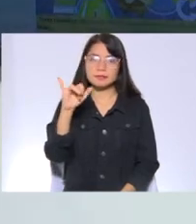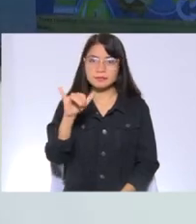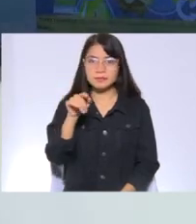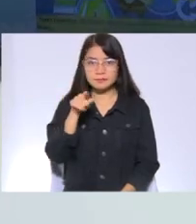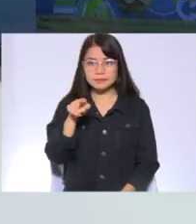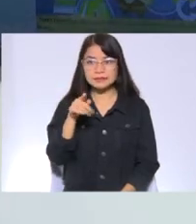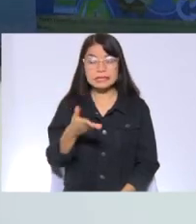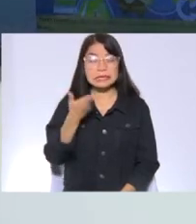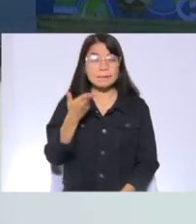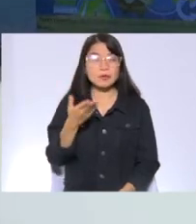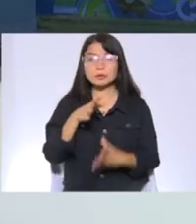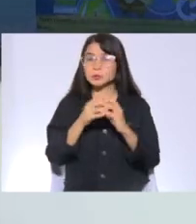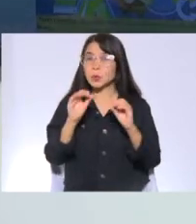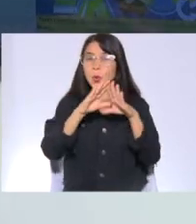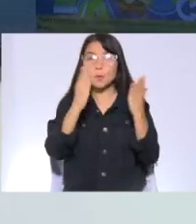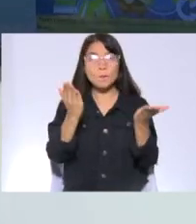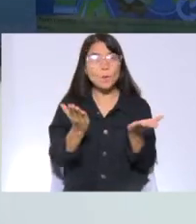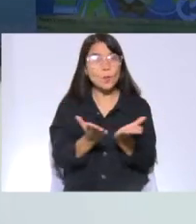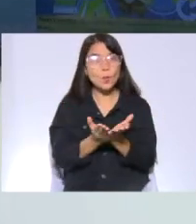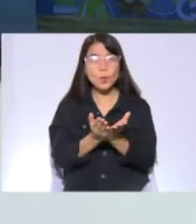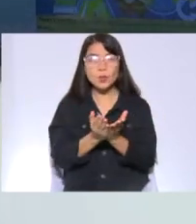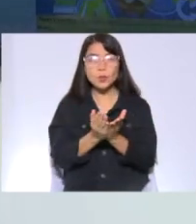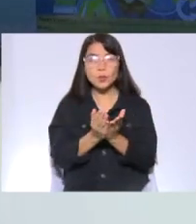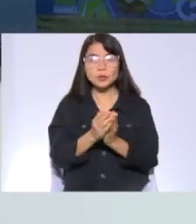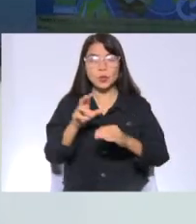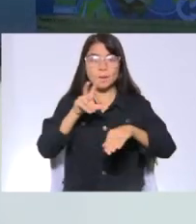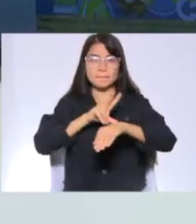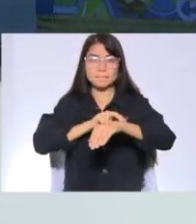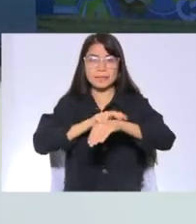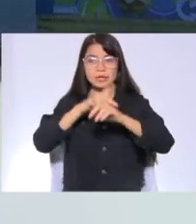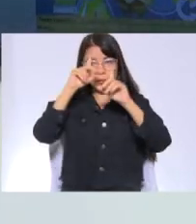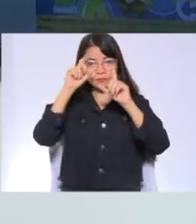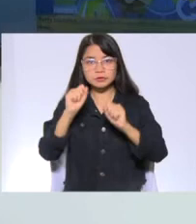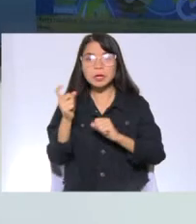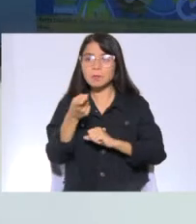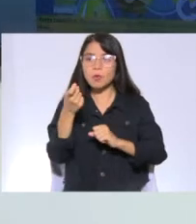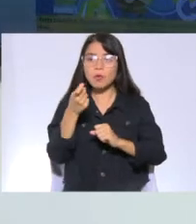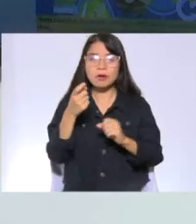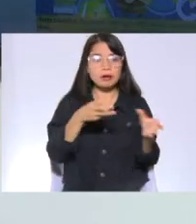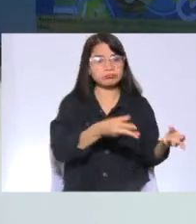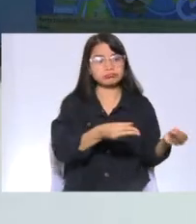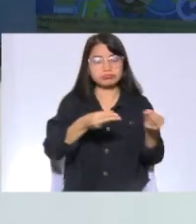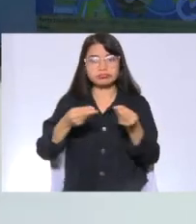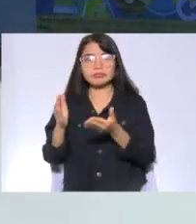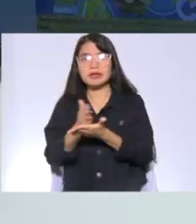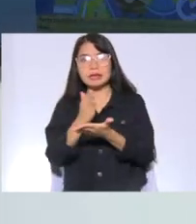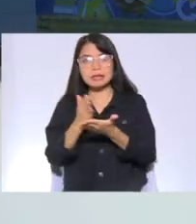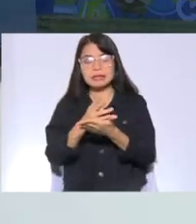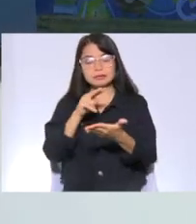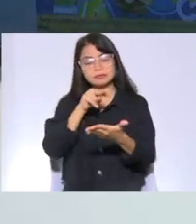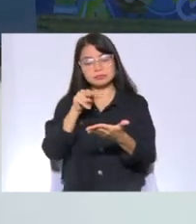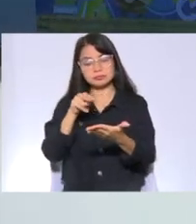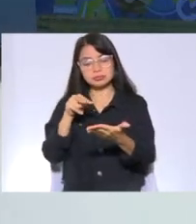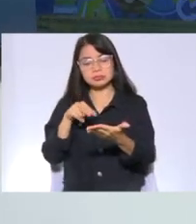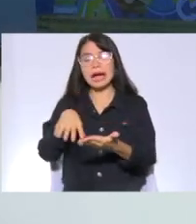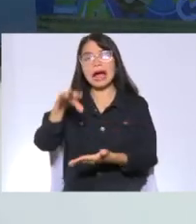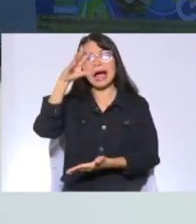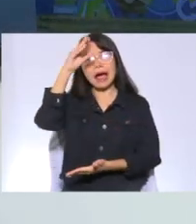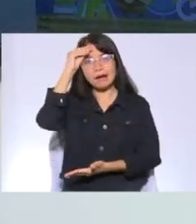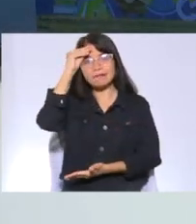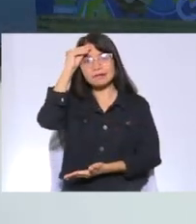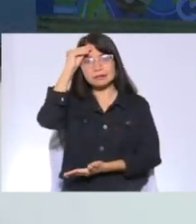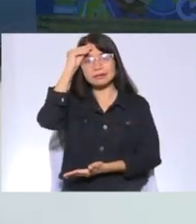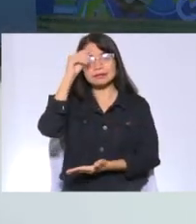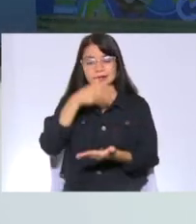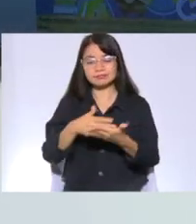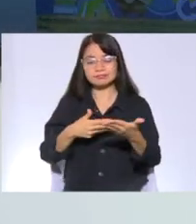cualquier médico en cualquier parte del mundo que lea la anatomía va a poder entender lo que se está planteando. ¿Por qué? Porque el texto científico